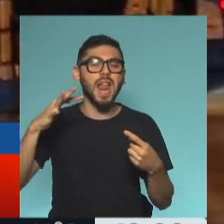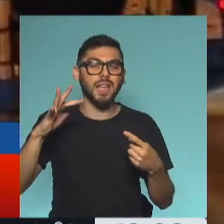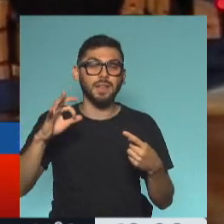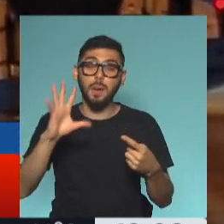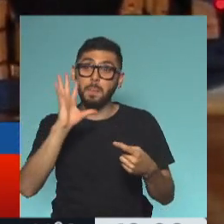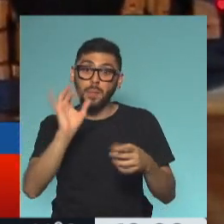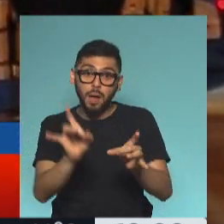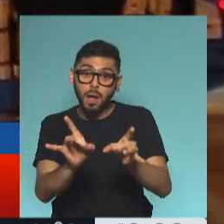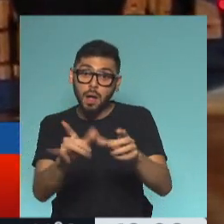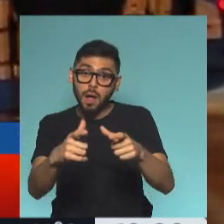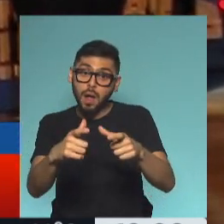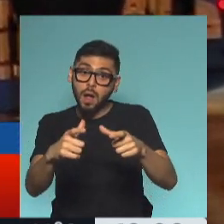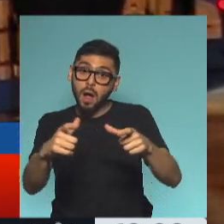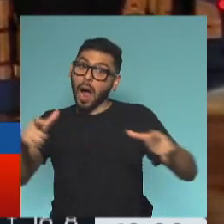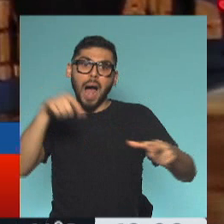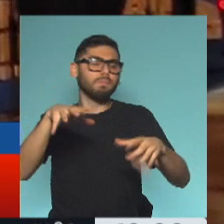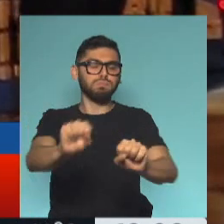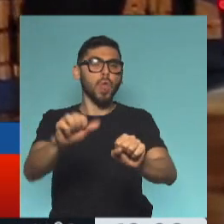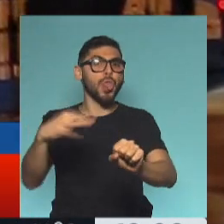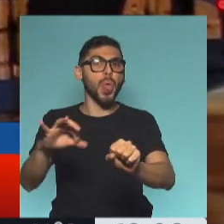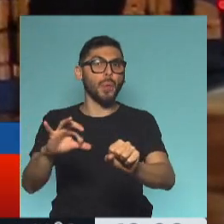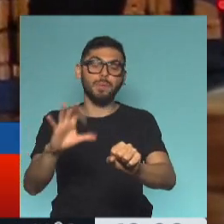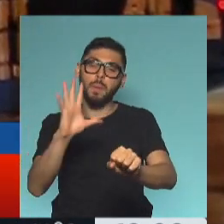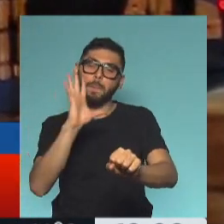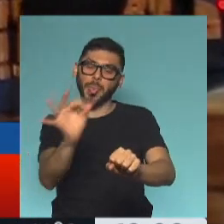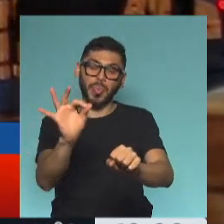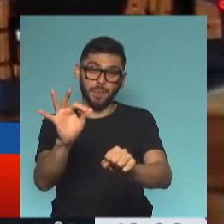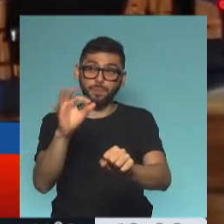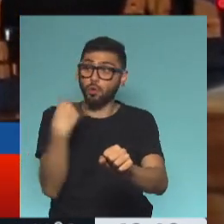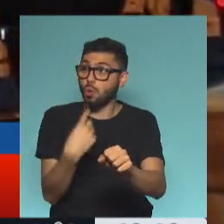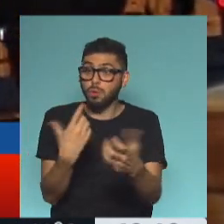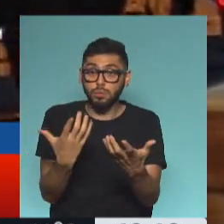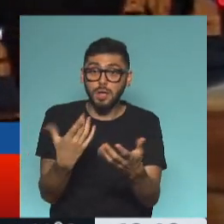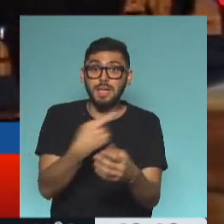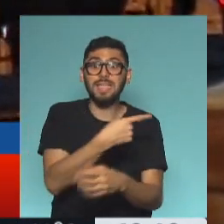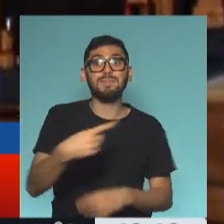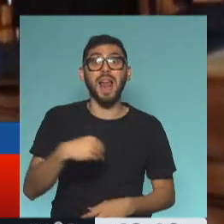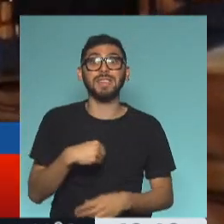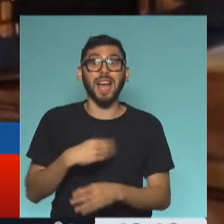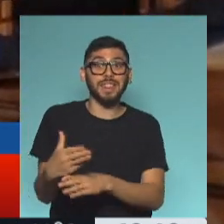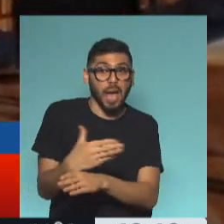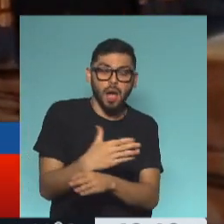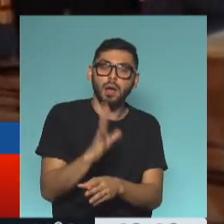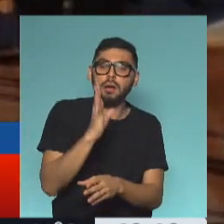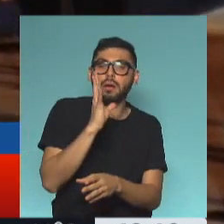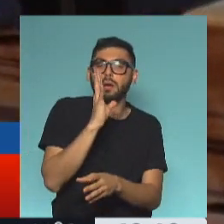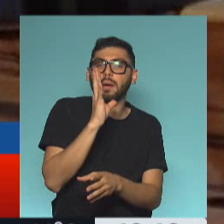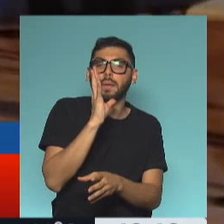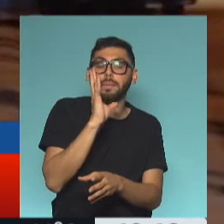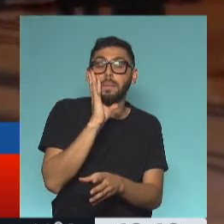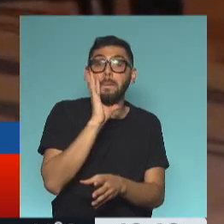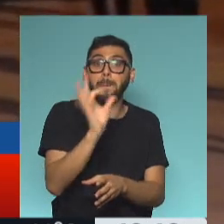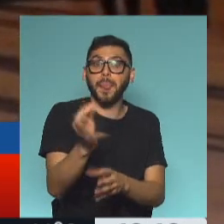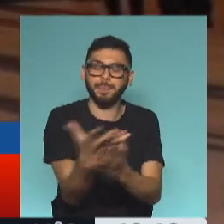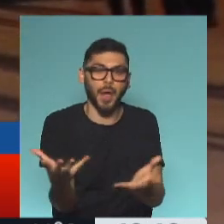la oportunidad de detectar el inicio del ascenso en los días previos a Semana Santa. Ahí se tendría que haber dictado